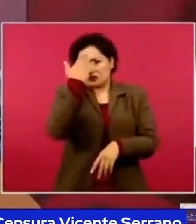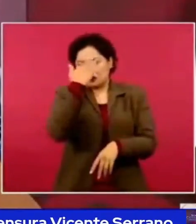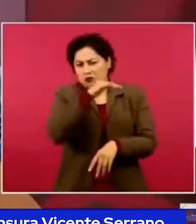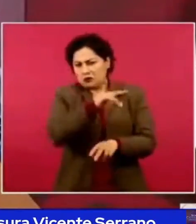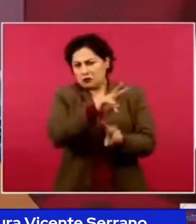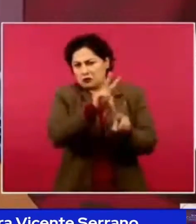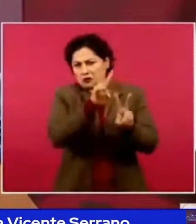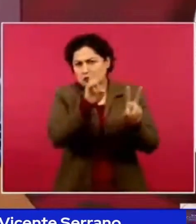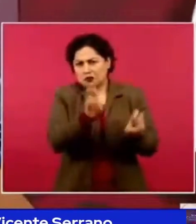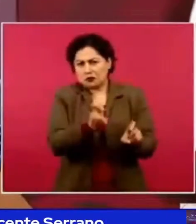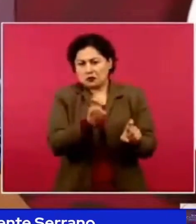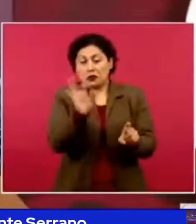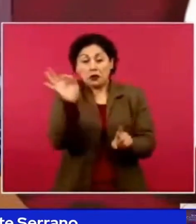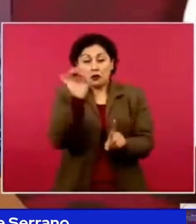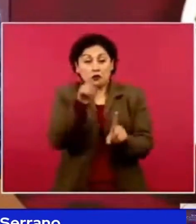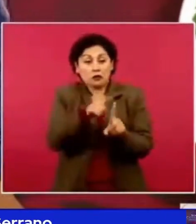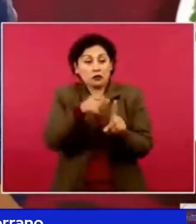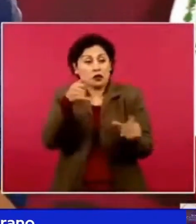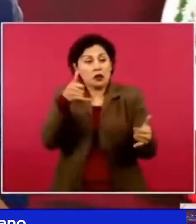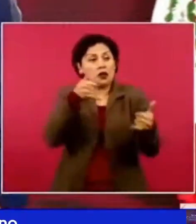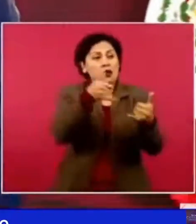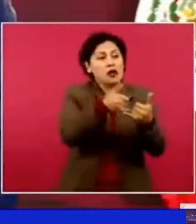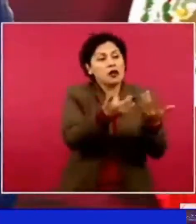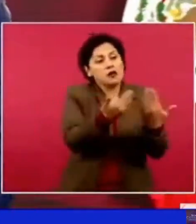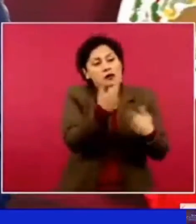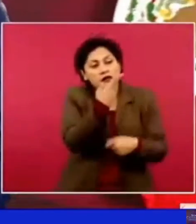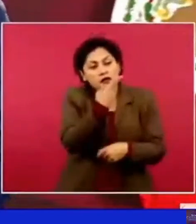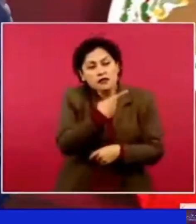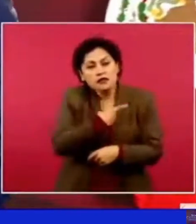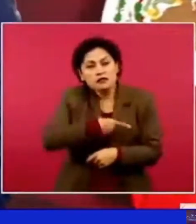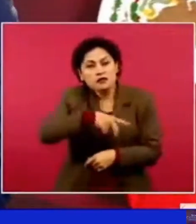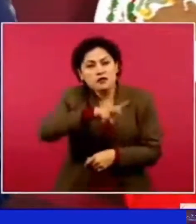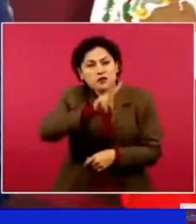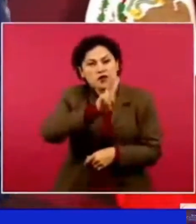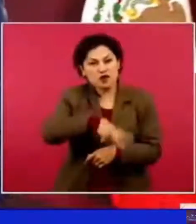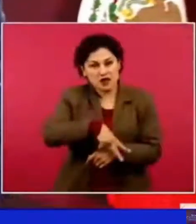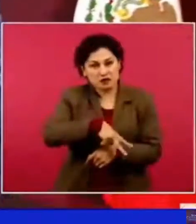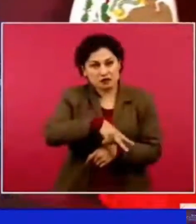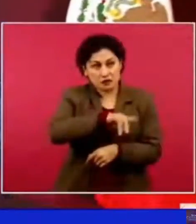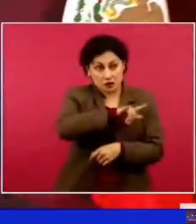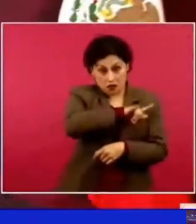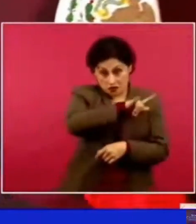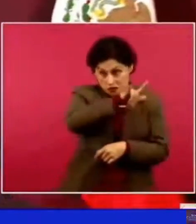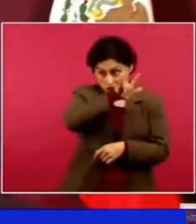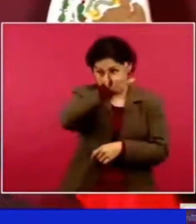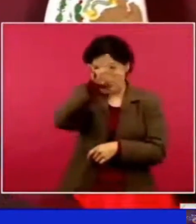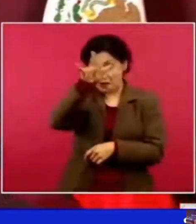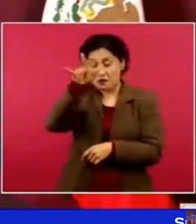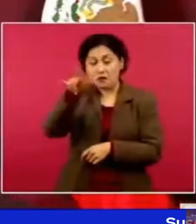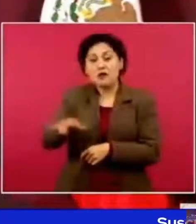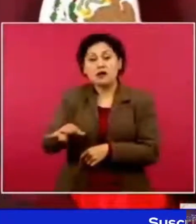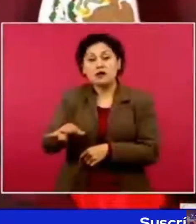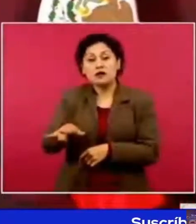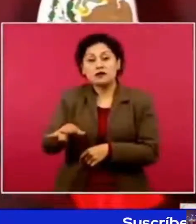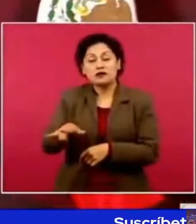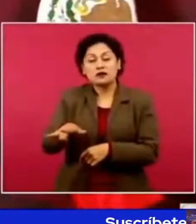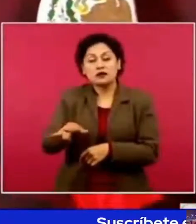y le dijo: a ver, confírmame, ¿va a aterrizar el avión del presidente Biden